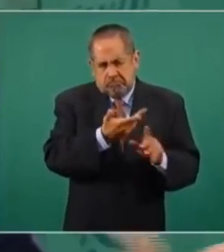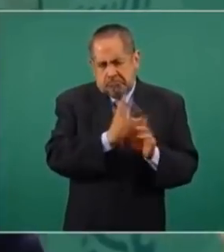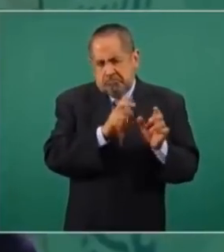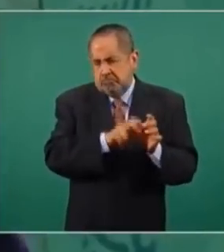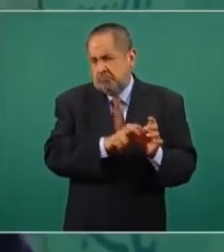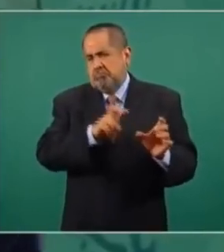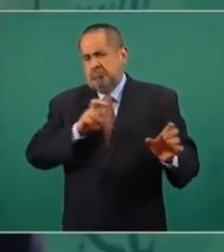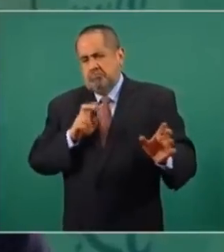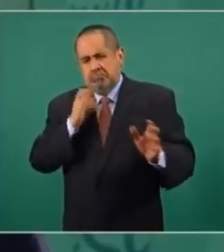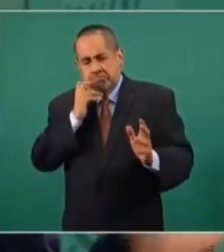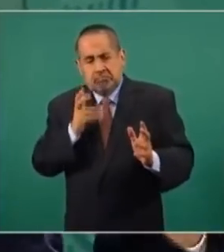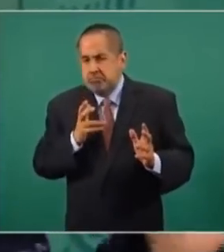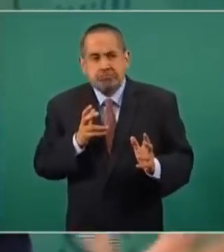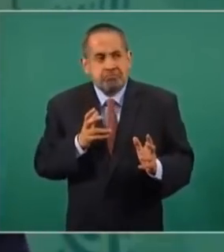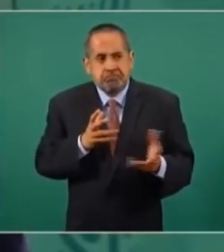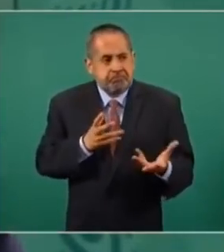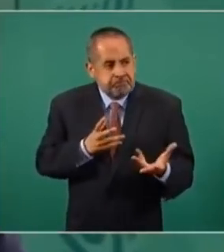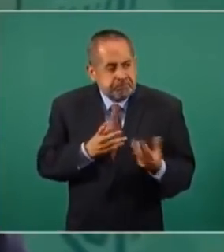Sencillamente